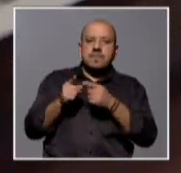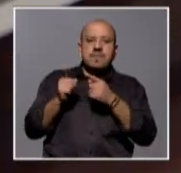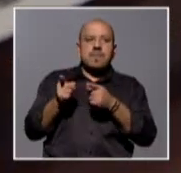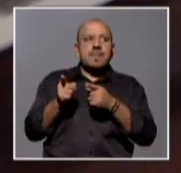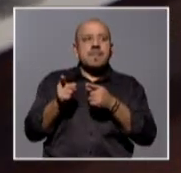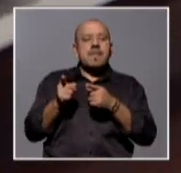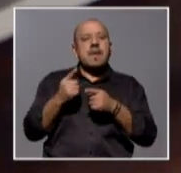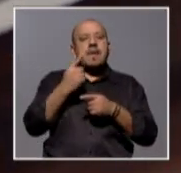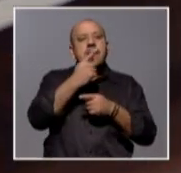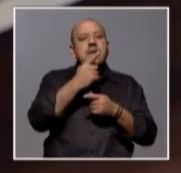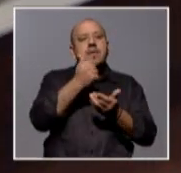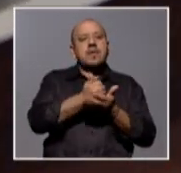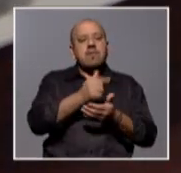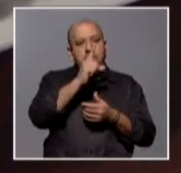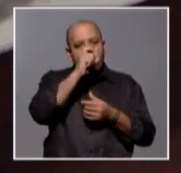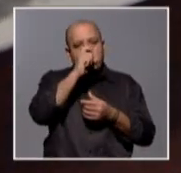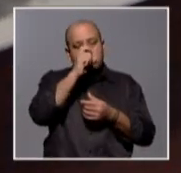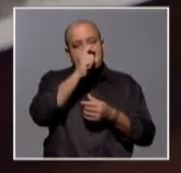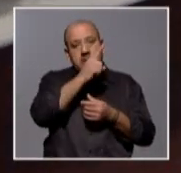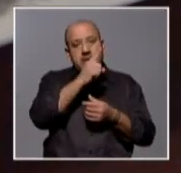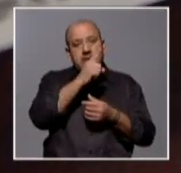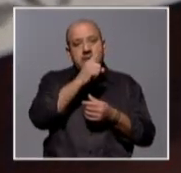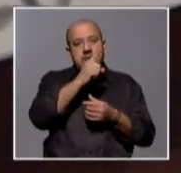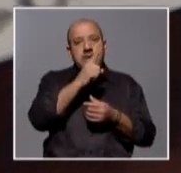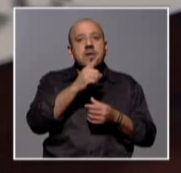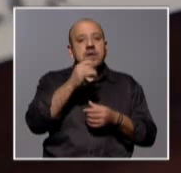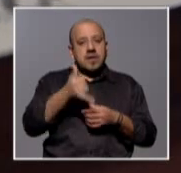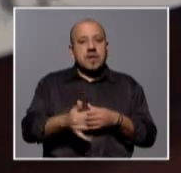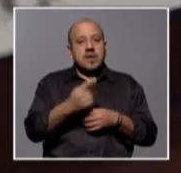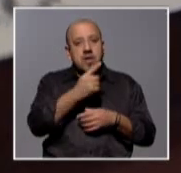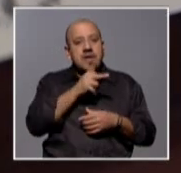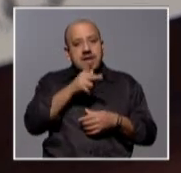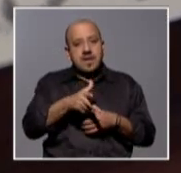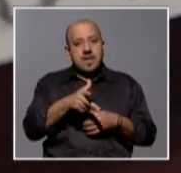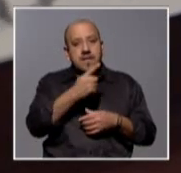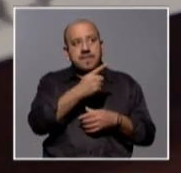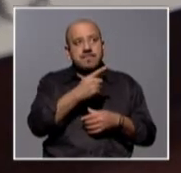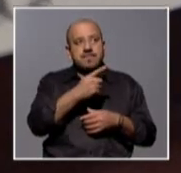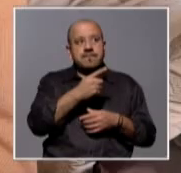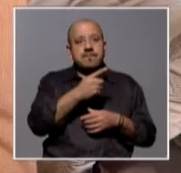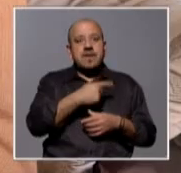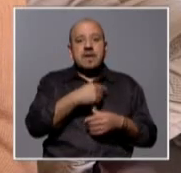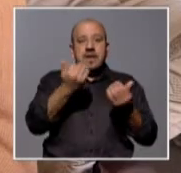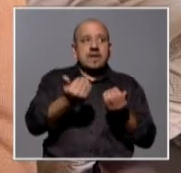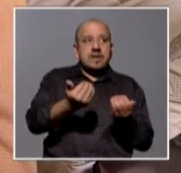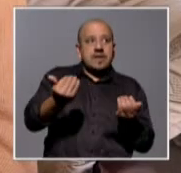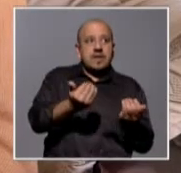Buenos Aires, ya estaba casado y tenía a su hija. Y esa niña me la tuvieron que mandar a mí, cuando